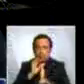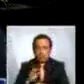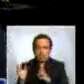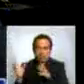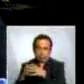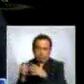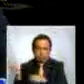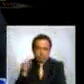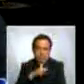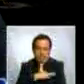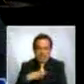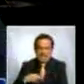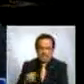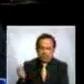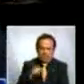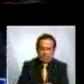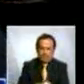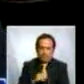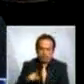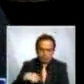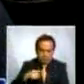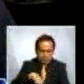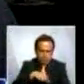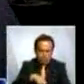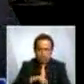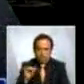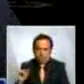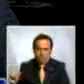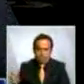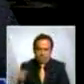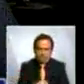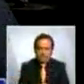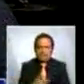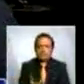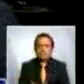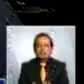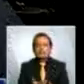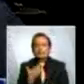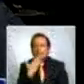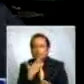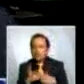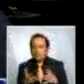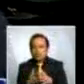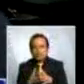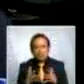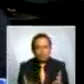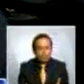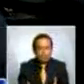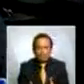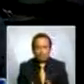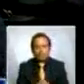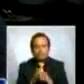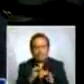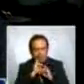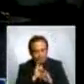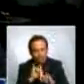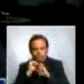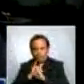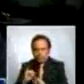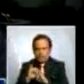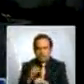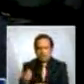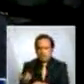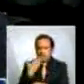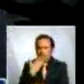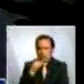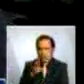equipo de ministros acá a la zona durante los próximos minutos, pero más allá de eso es algo que se van a tener que informar no solo nosotros, la